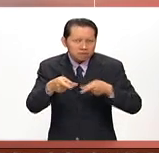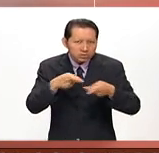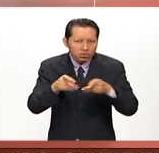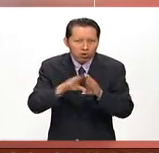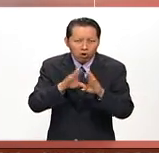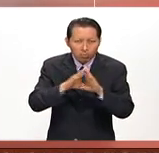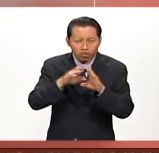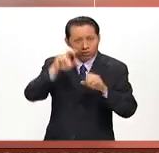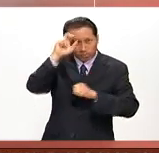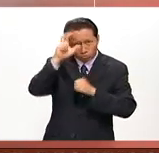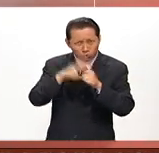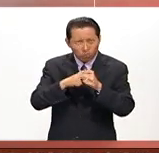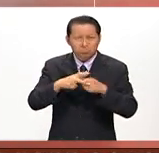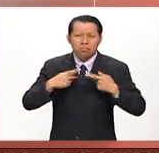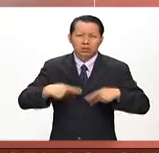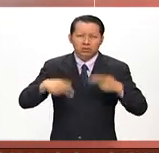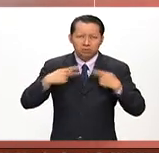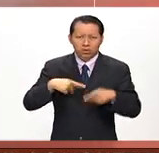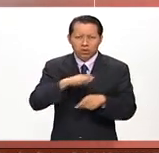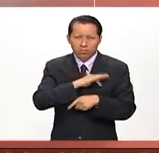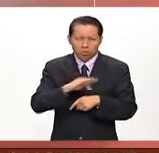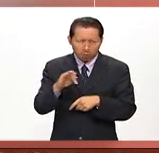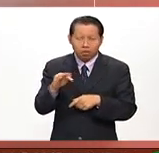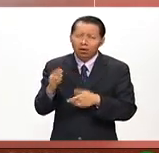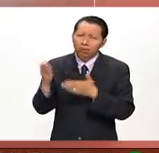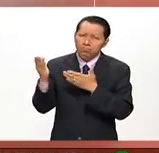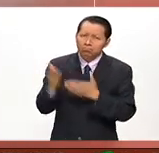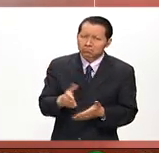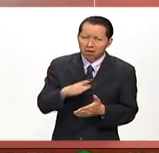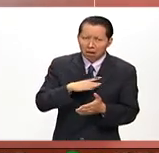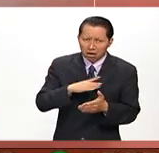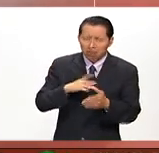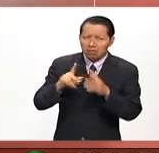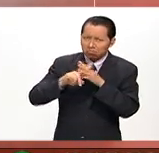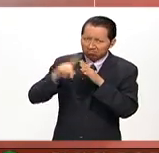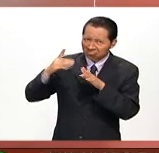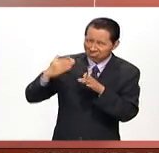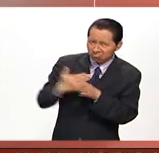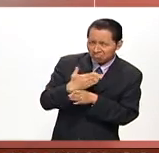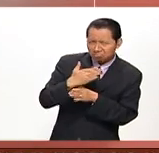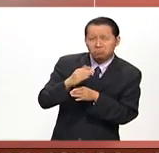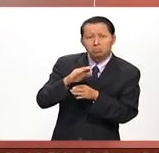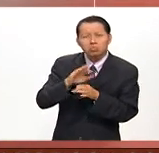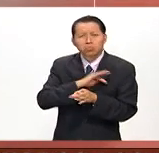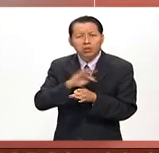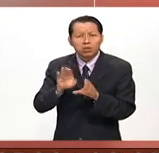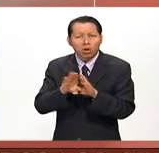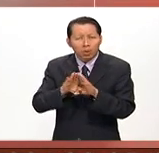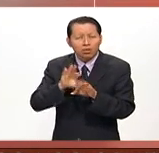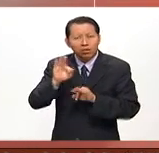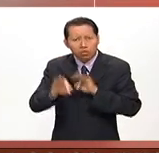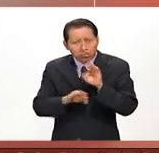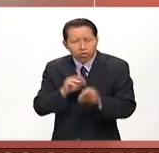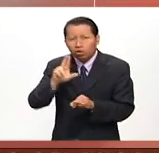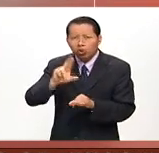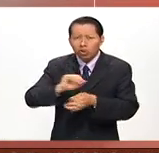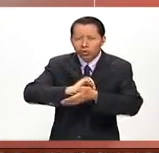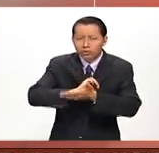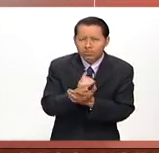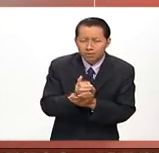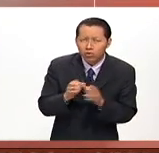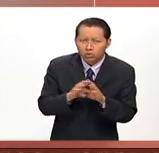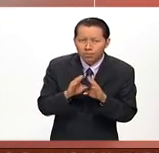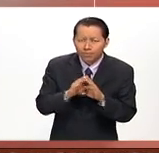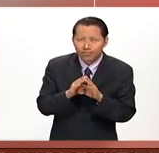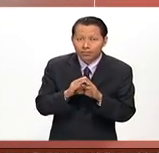sociedad europea para poder recibir a estos migrantes y no tener un proceso sistemático de discriminación. En